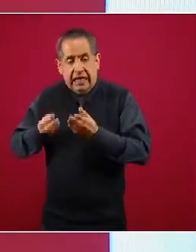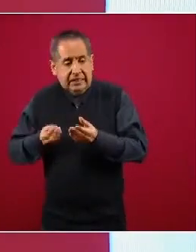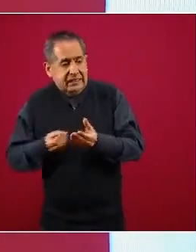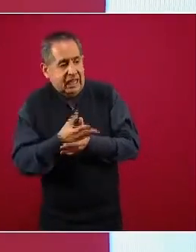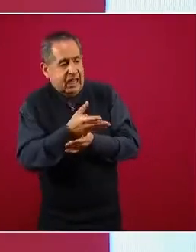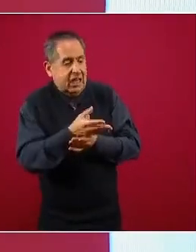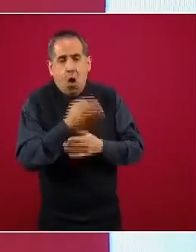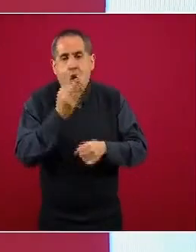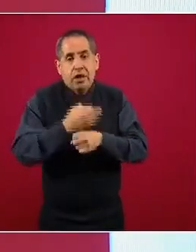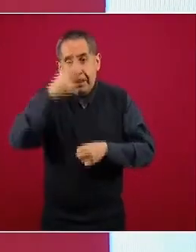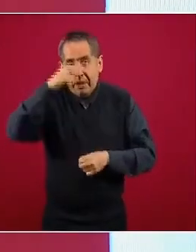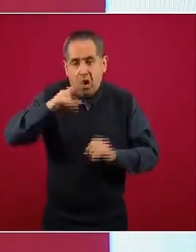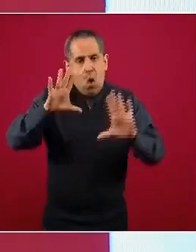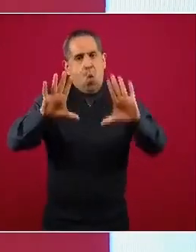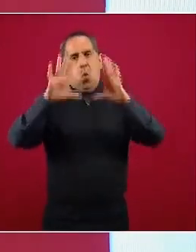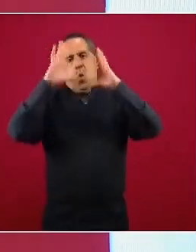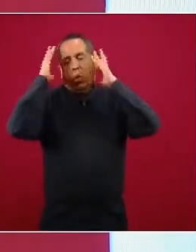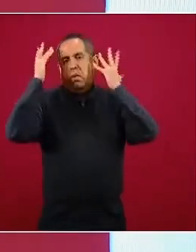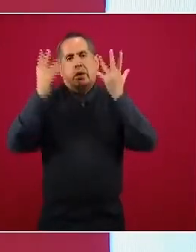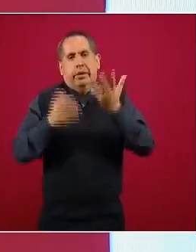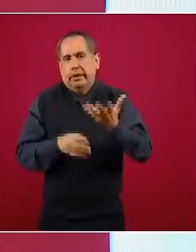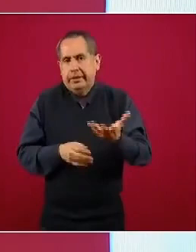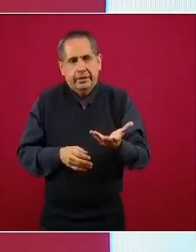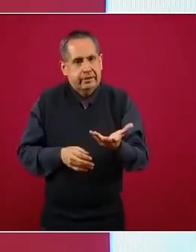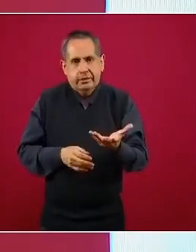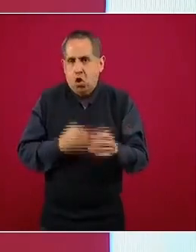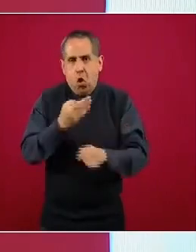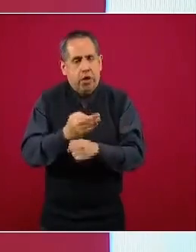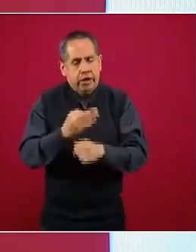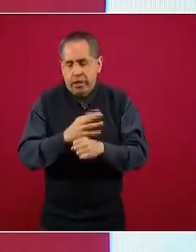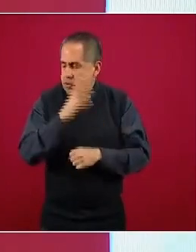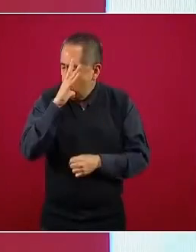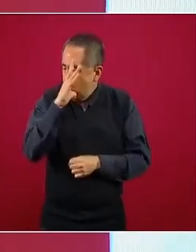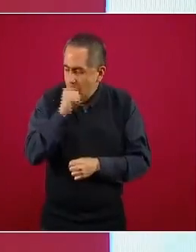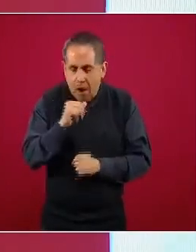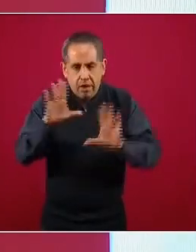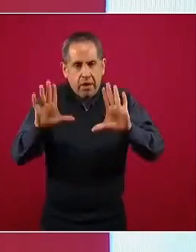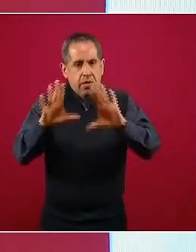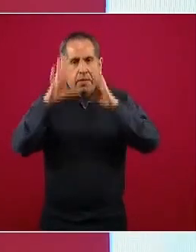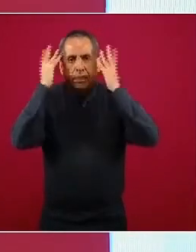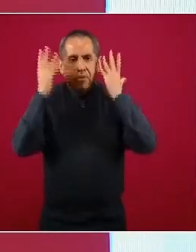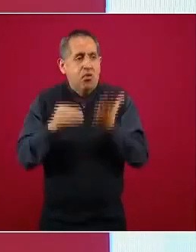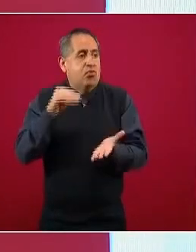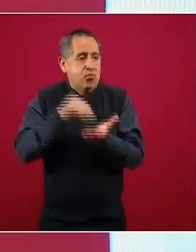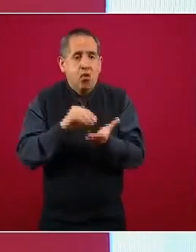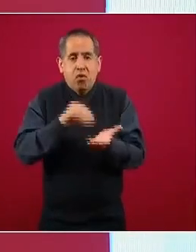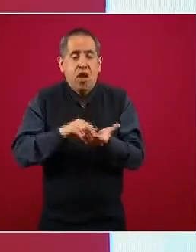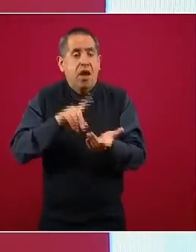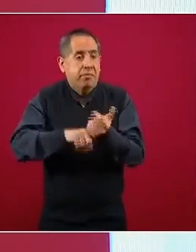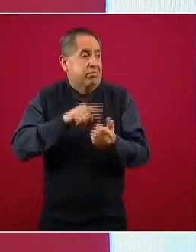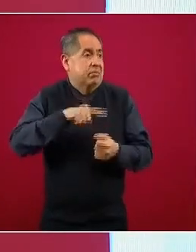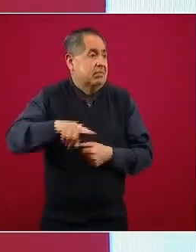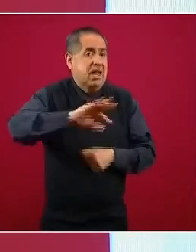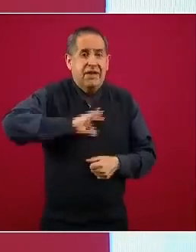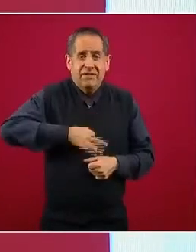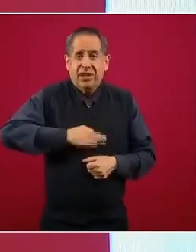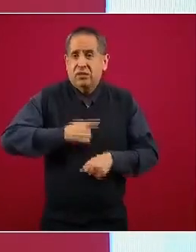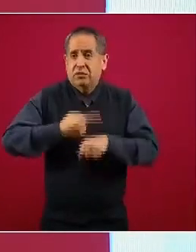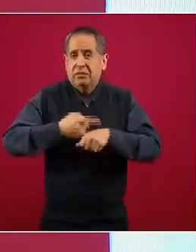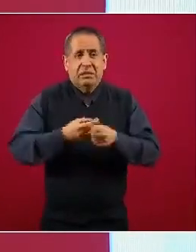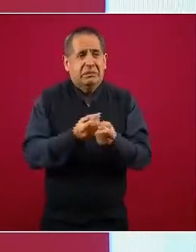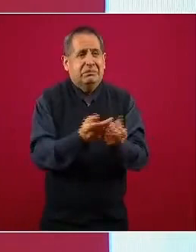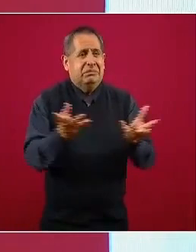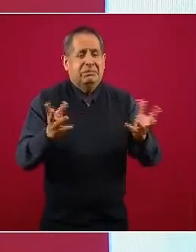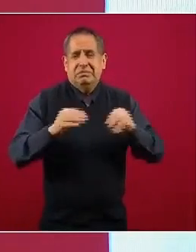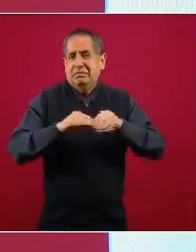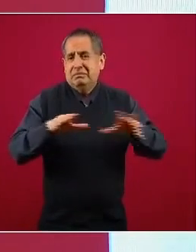está demasiado acelerado, en un momento en que tenemos todavía una importante cantidad de casos. Y